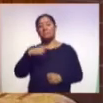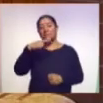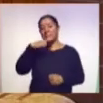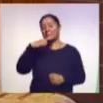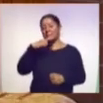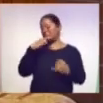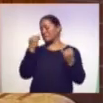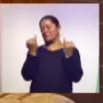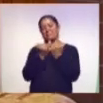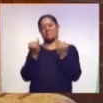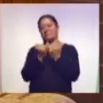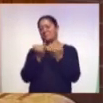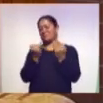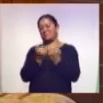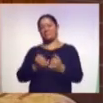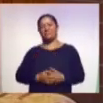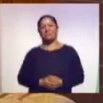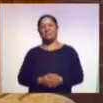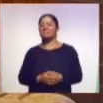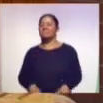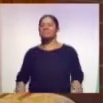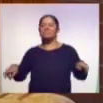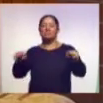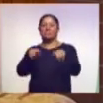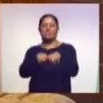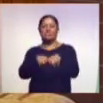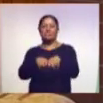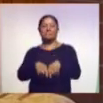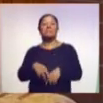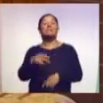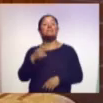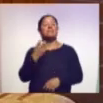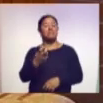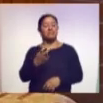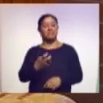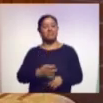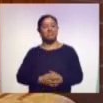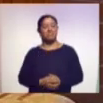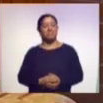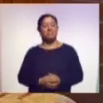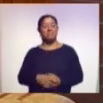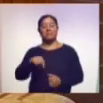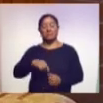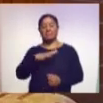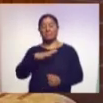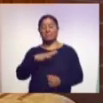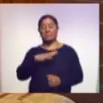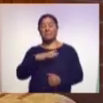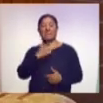ser ajena a esto, y por eso aquí tenemos desde la letanía